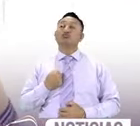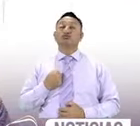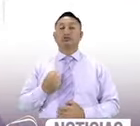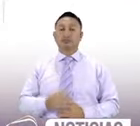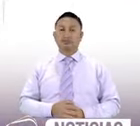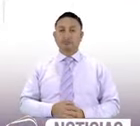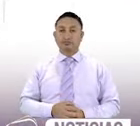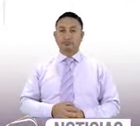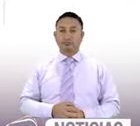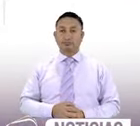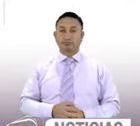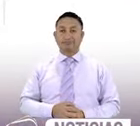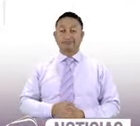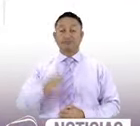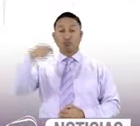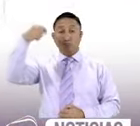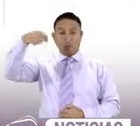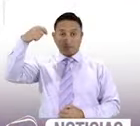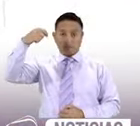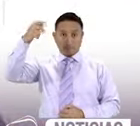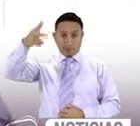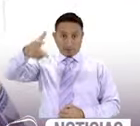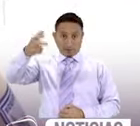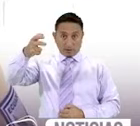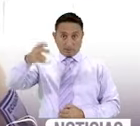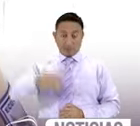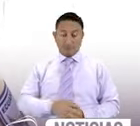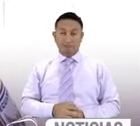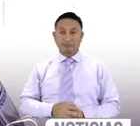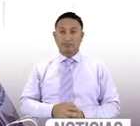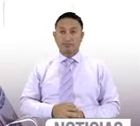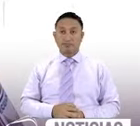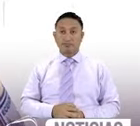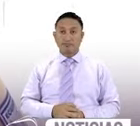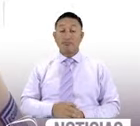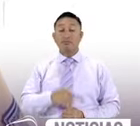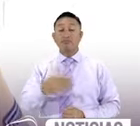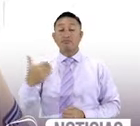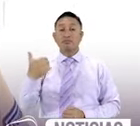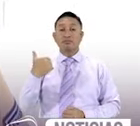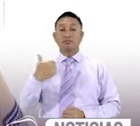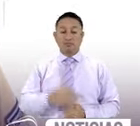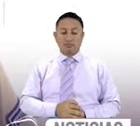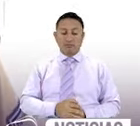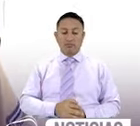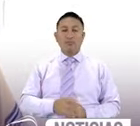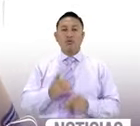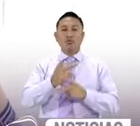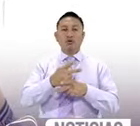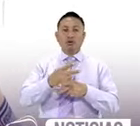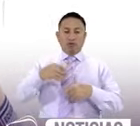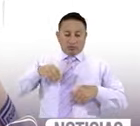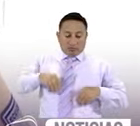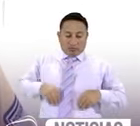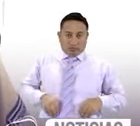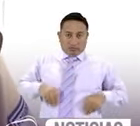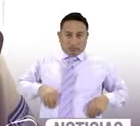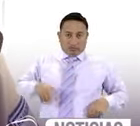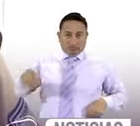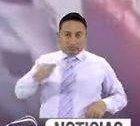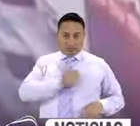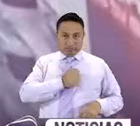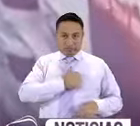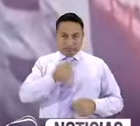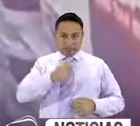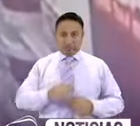a las videocámaras que tenemos, se les encuentra con ciertos productos pertenecientes a este local.